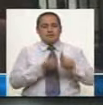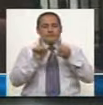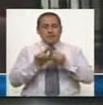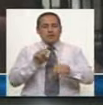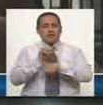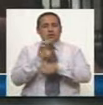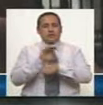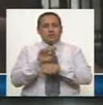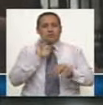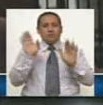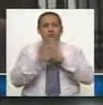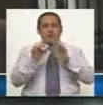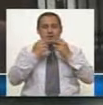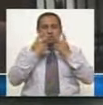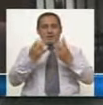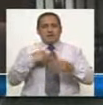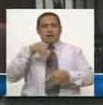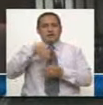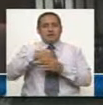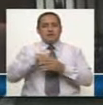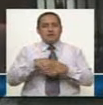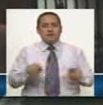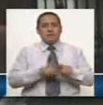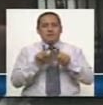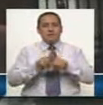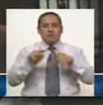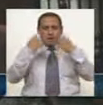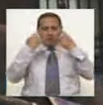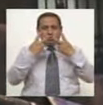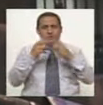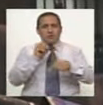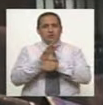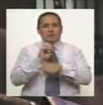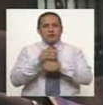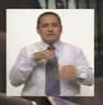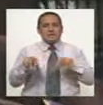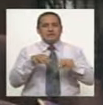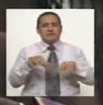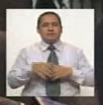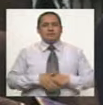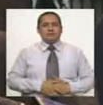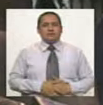y recomendaciones, donde ahí tenemos que ir al voto por cada conclusión y cada recomendación que hagamos.